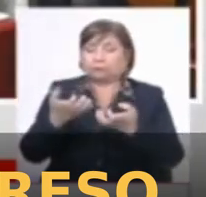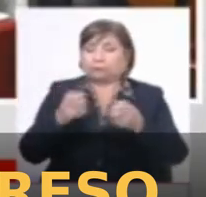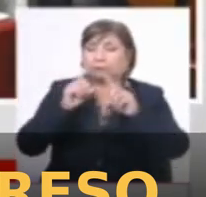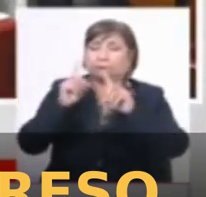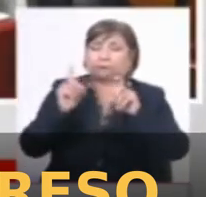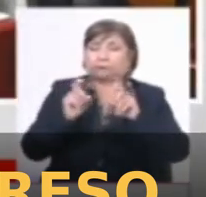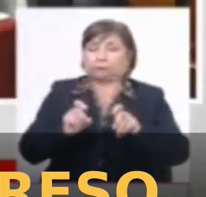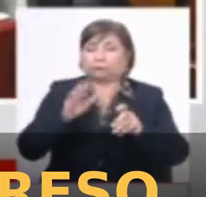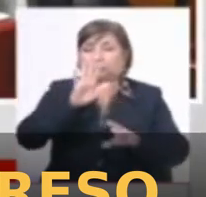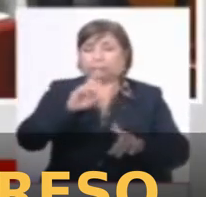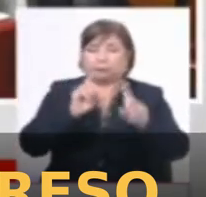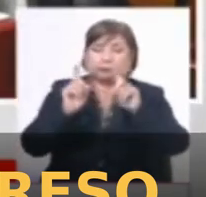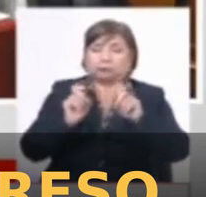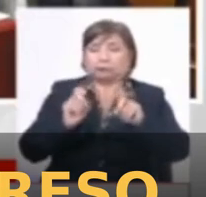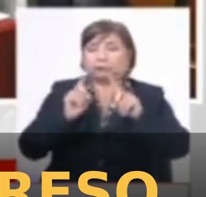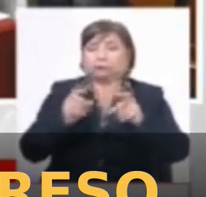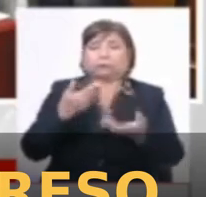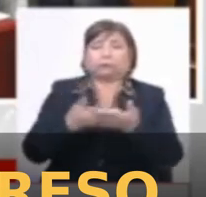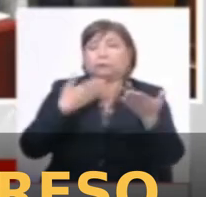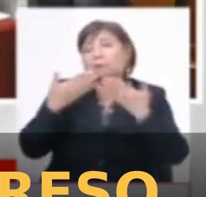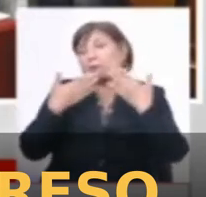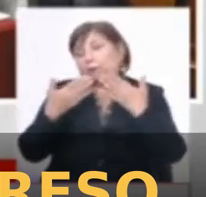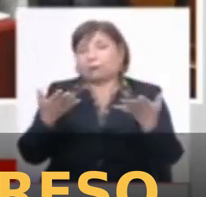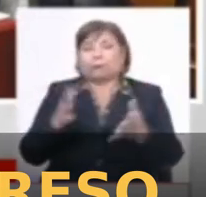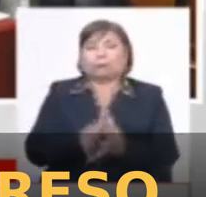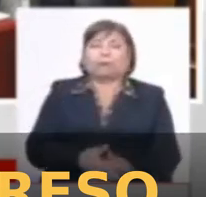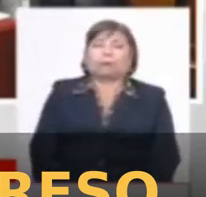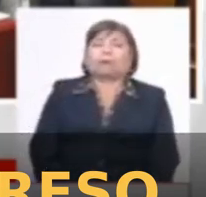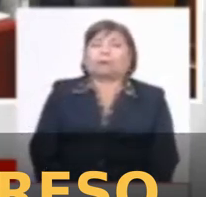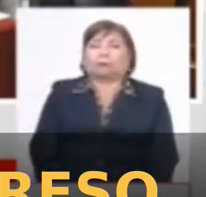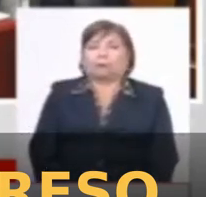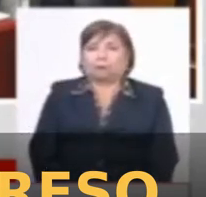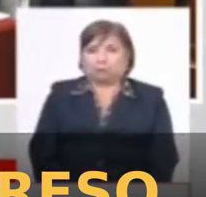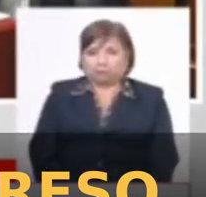realizar sus interrogantes o comentarios.